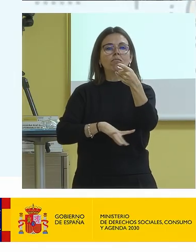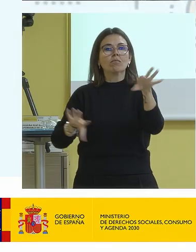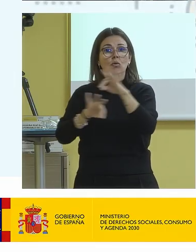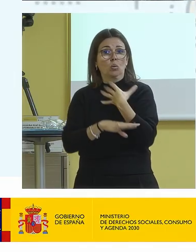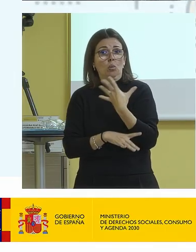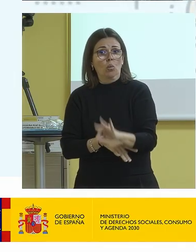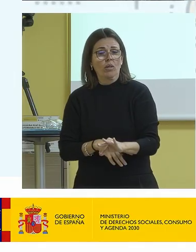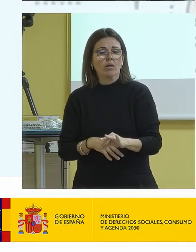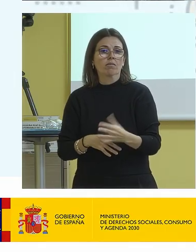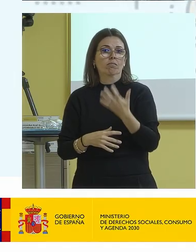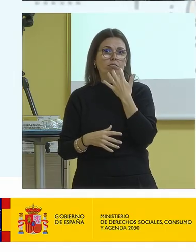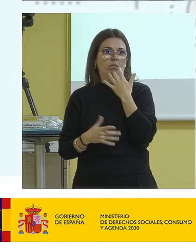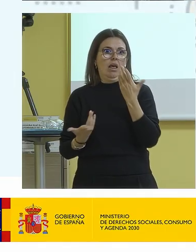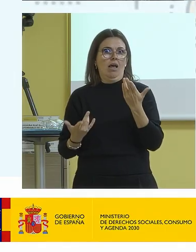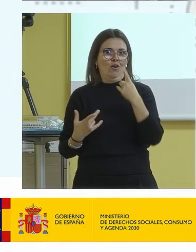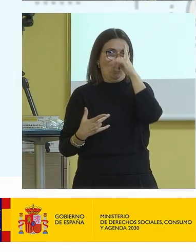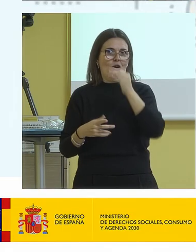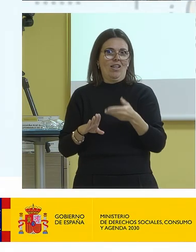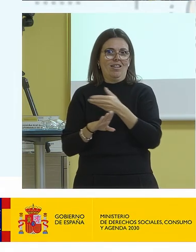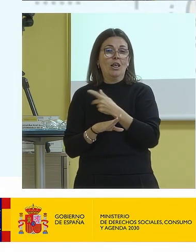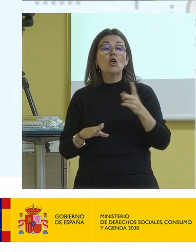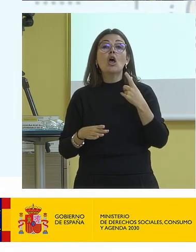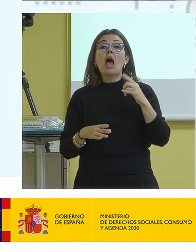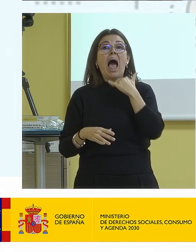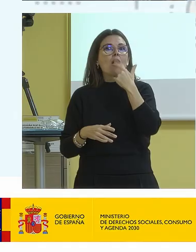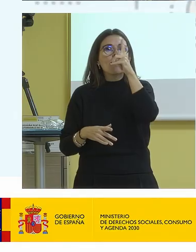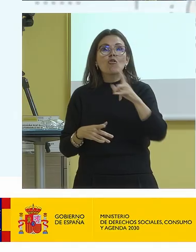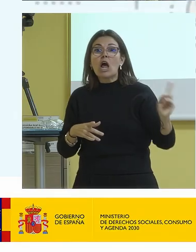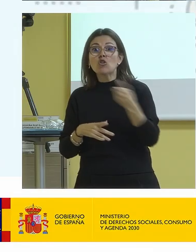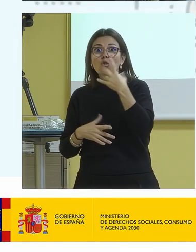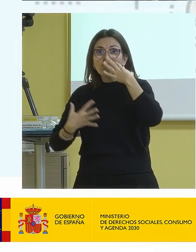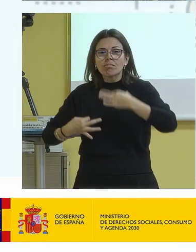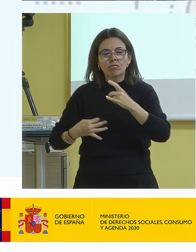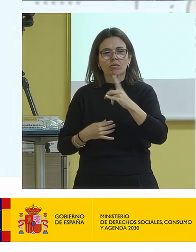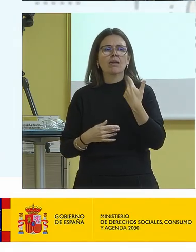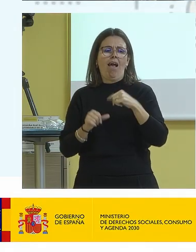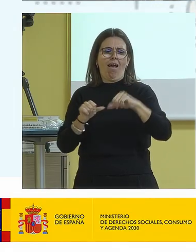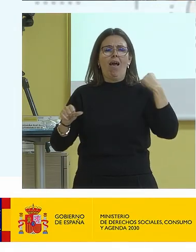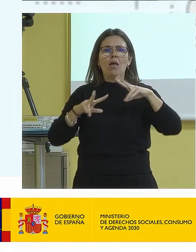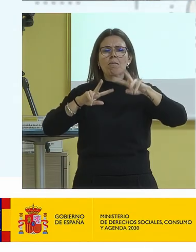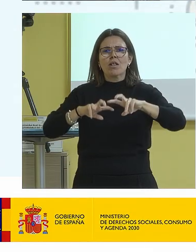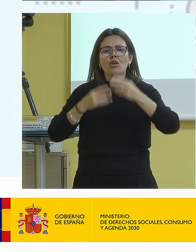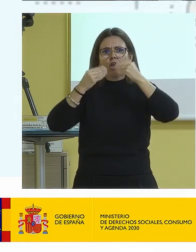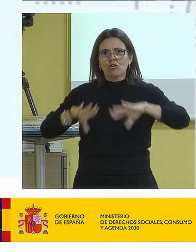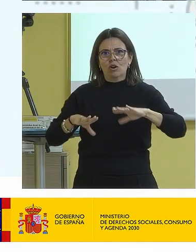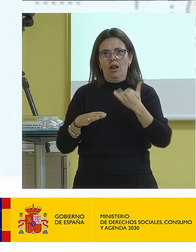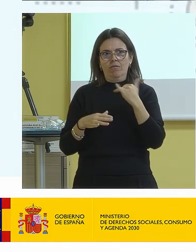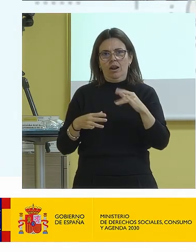equivocar. Yo habéis puesto un par de ejemplos bastante coherentes. Nadie acierta en todo. Ahora veréis algunos grandes investigadores de historia que decían cosas que tú